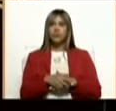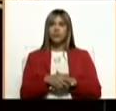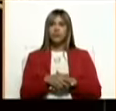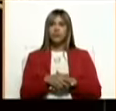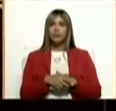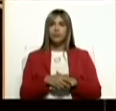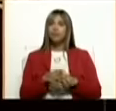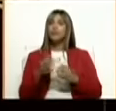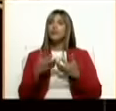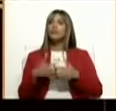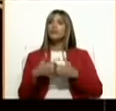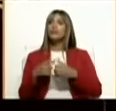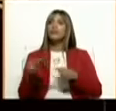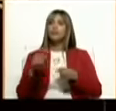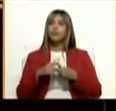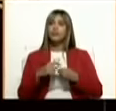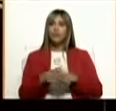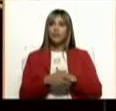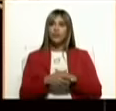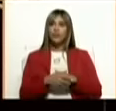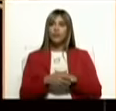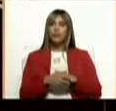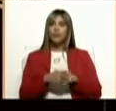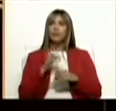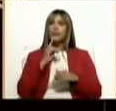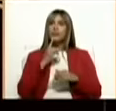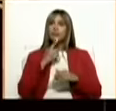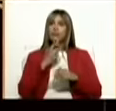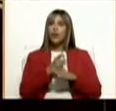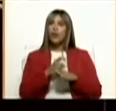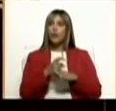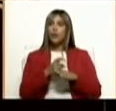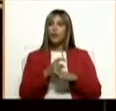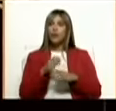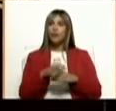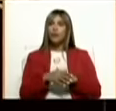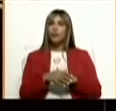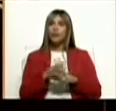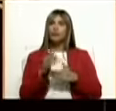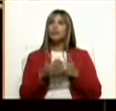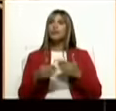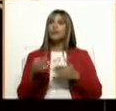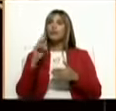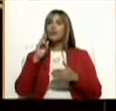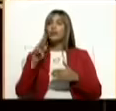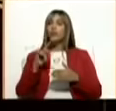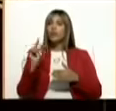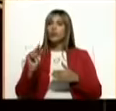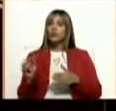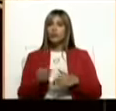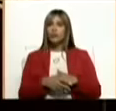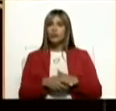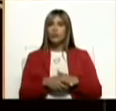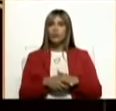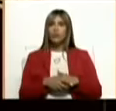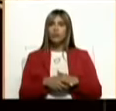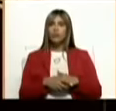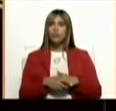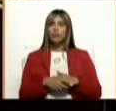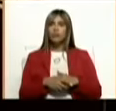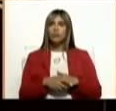la filial de ExxonMobil, que se denomina Gobierno de la República Cooperativa de Guyana,